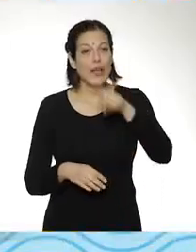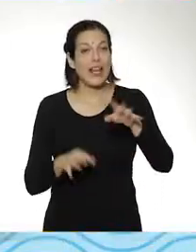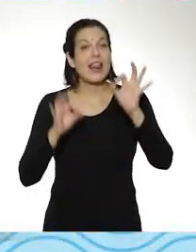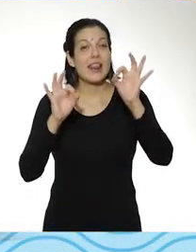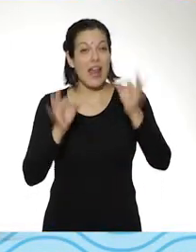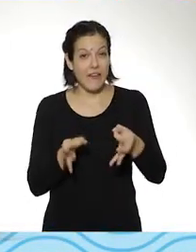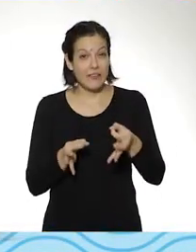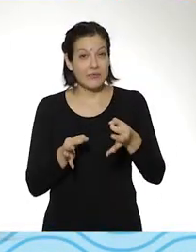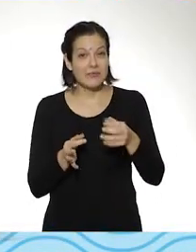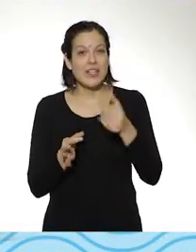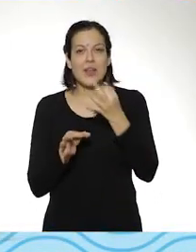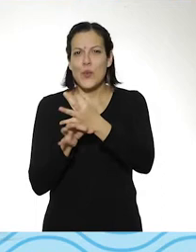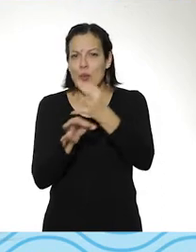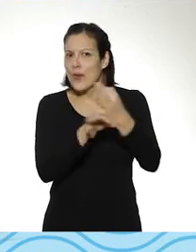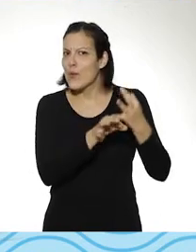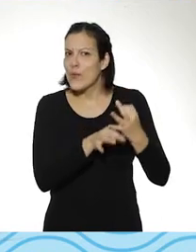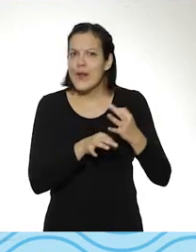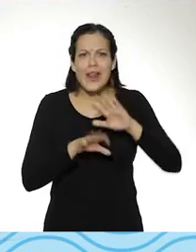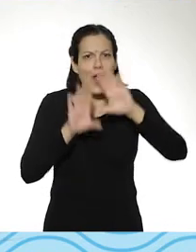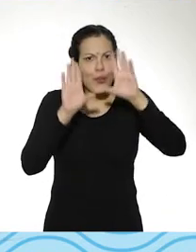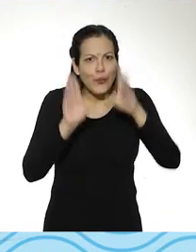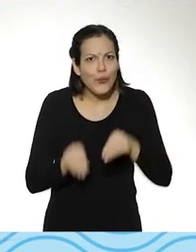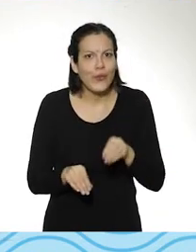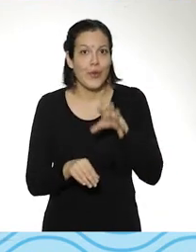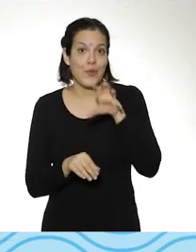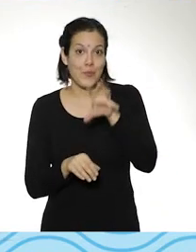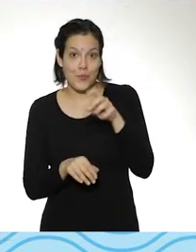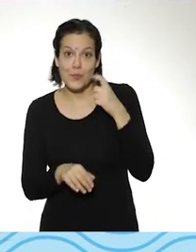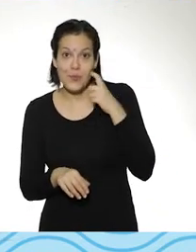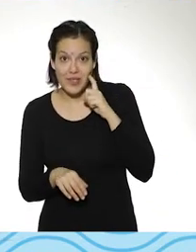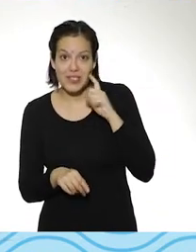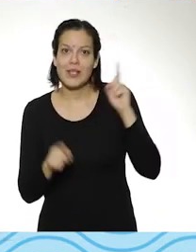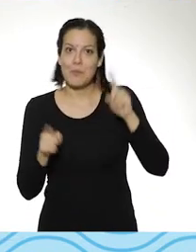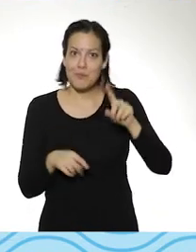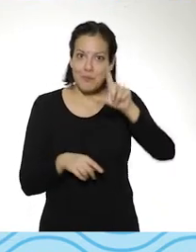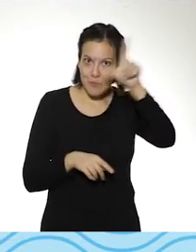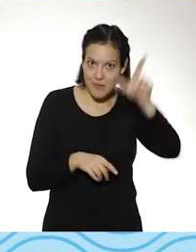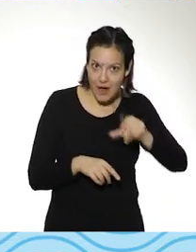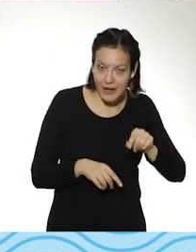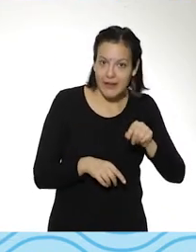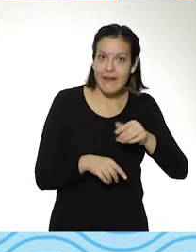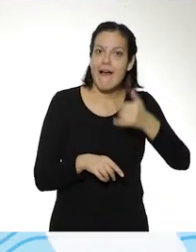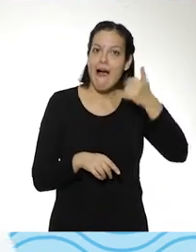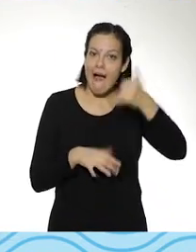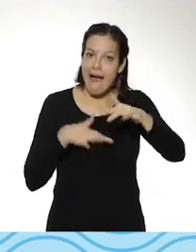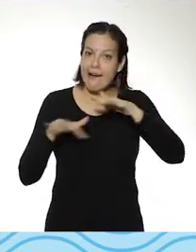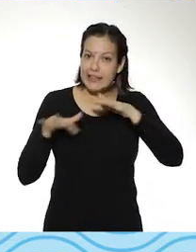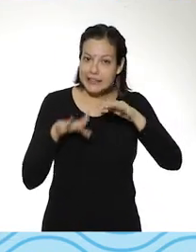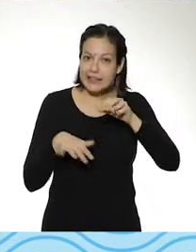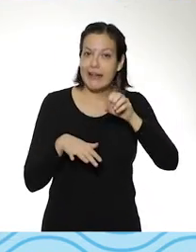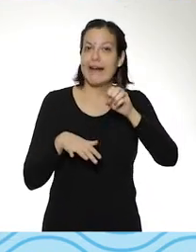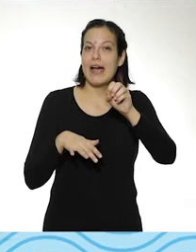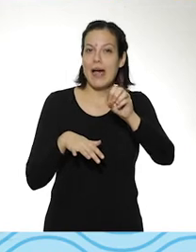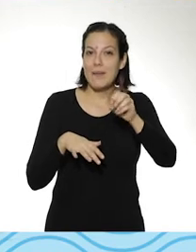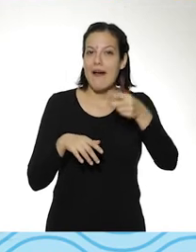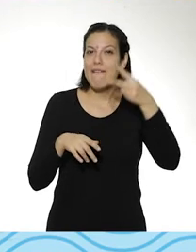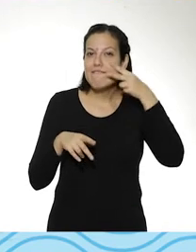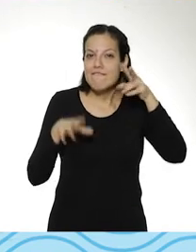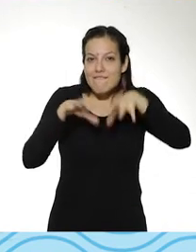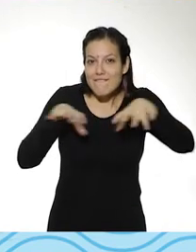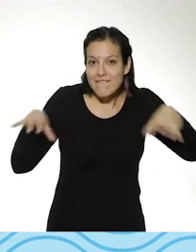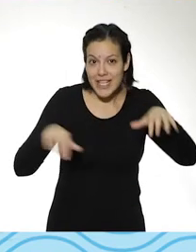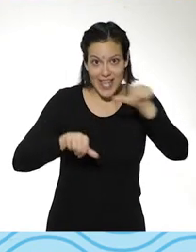¿Ustedes sabían que en todas las escuelas de nuestra provincia y también del país existe una actividad que se llama Feria